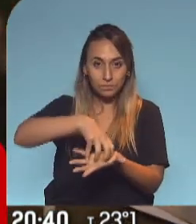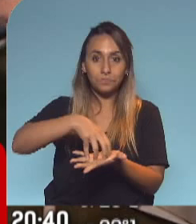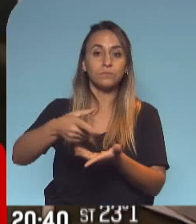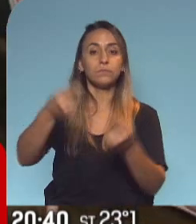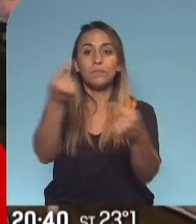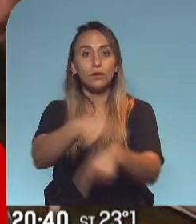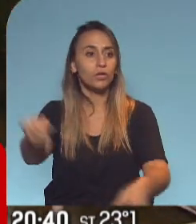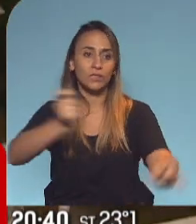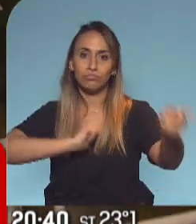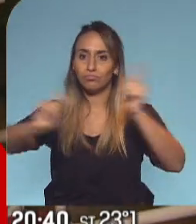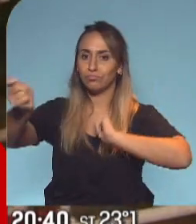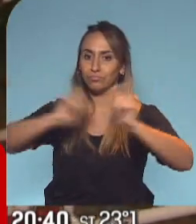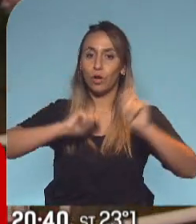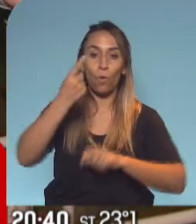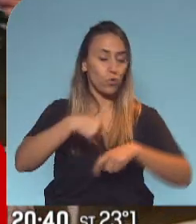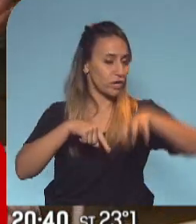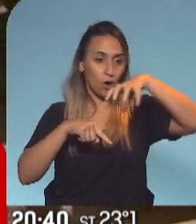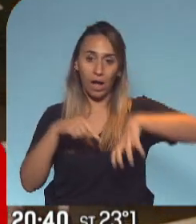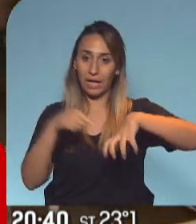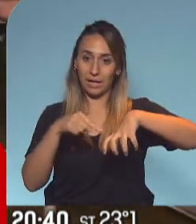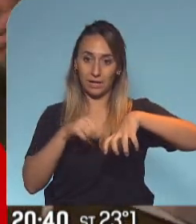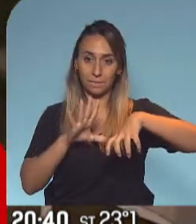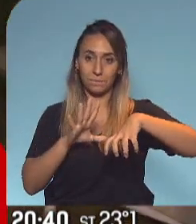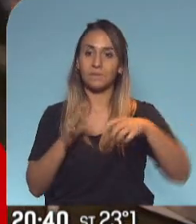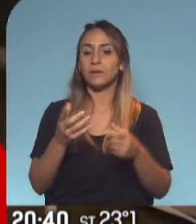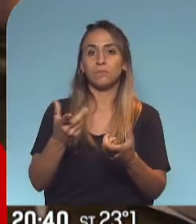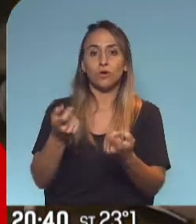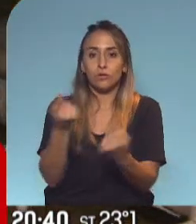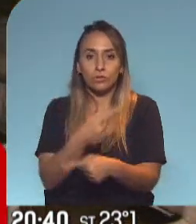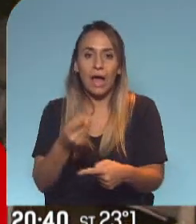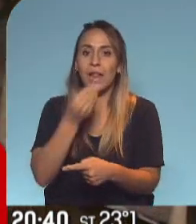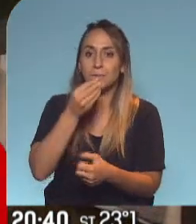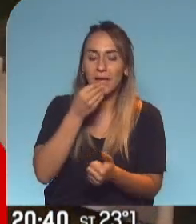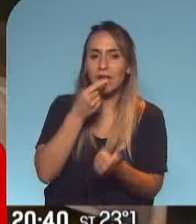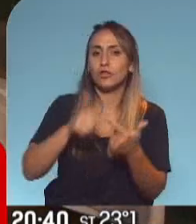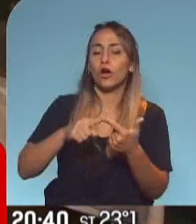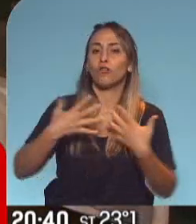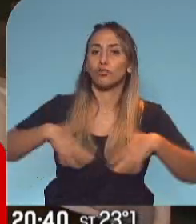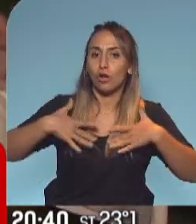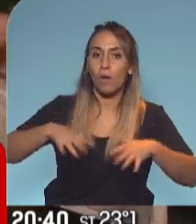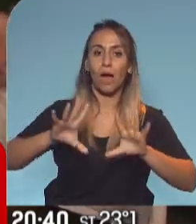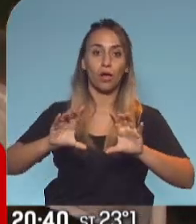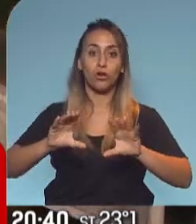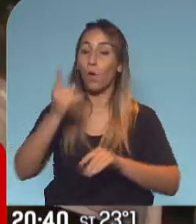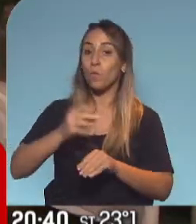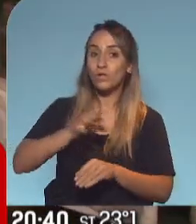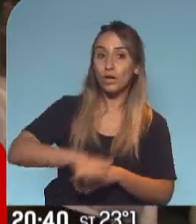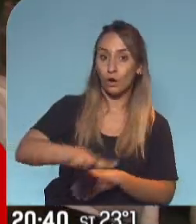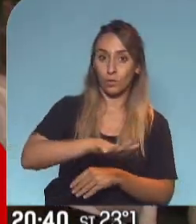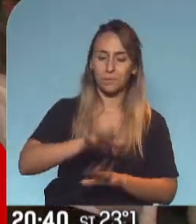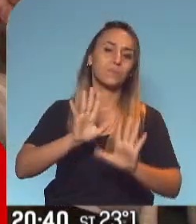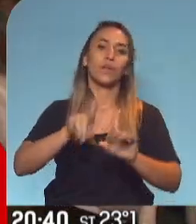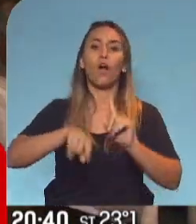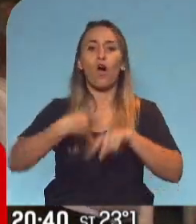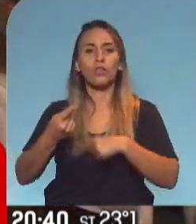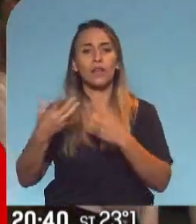recibiendo justamente alimentos no precederos ropa y colchones un único lugar de la ciudad de buenos aires pero hay otras